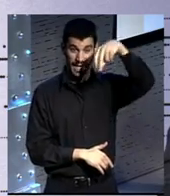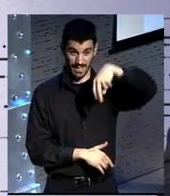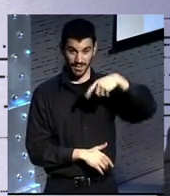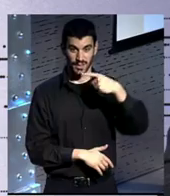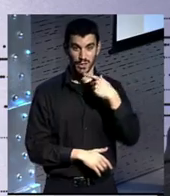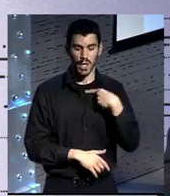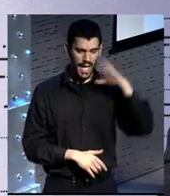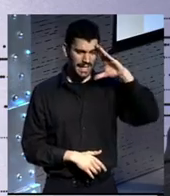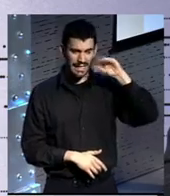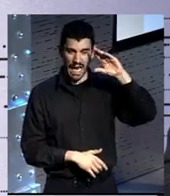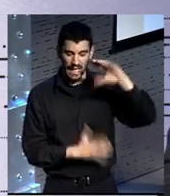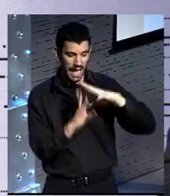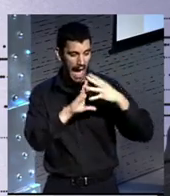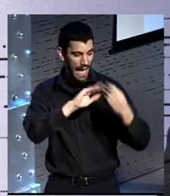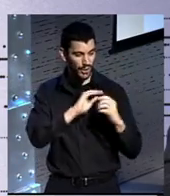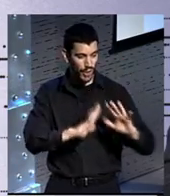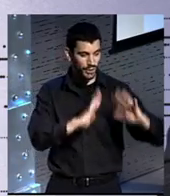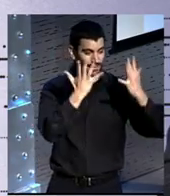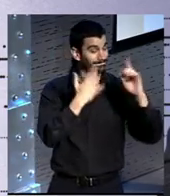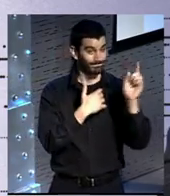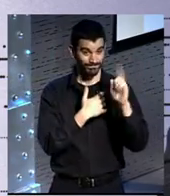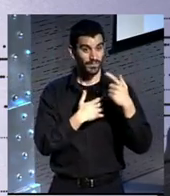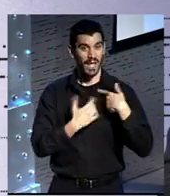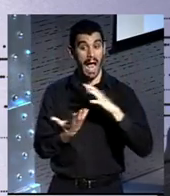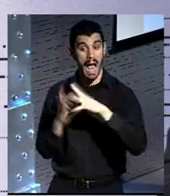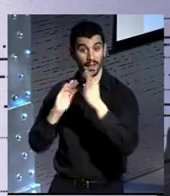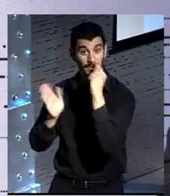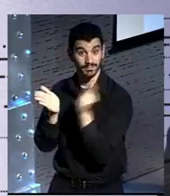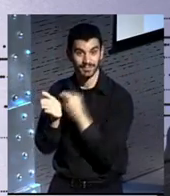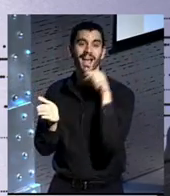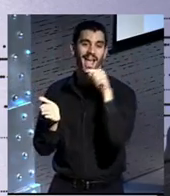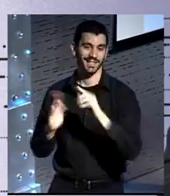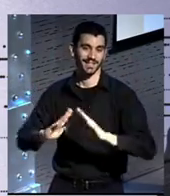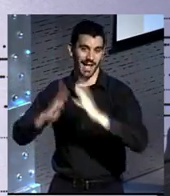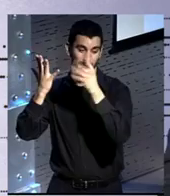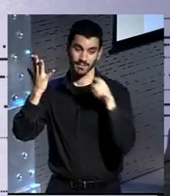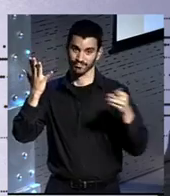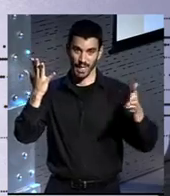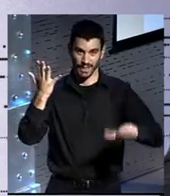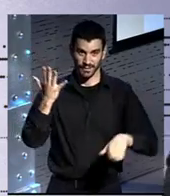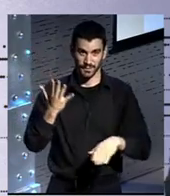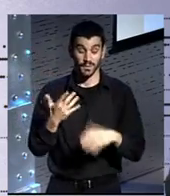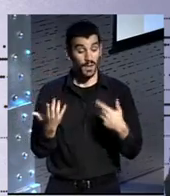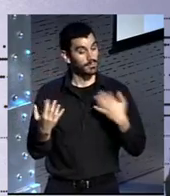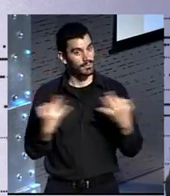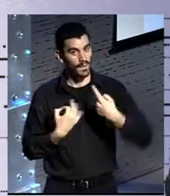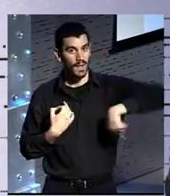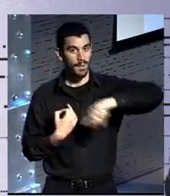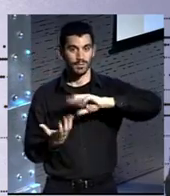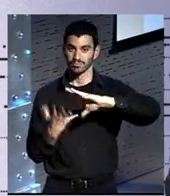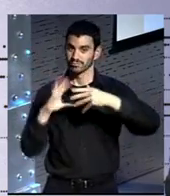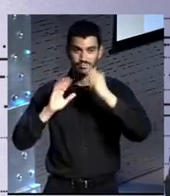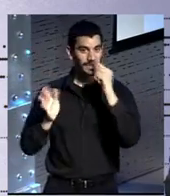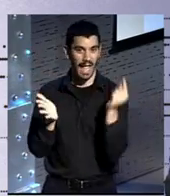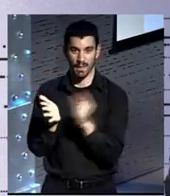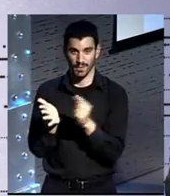cambio. Así que más nos vale que nos empecemos a adaptar al cambio. Y de la parte regulatoria, Basilea III, la presión que tenemos